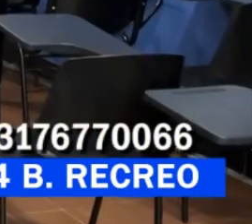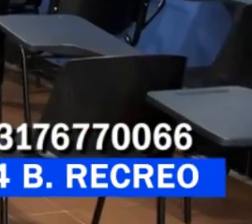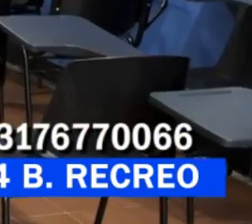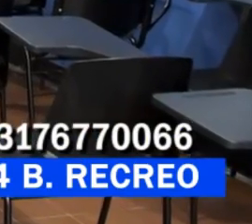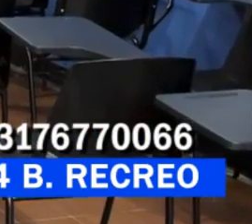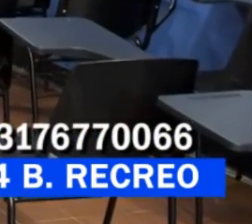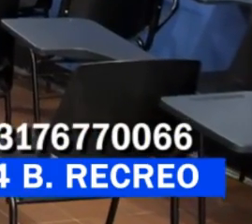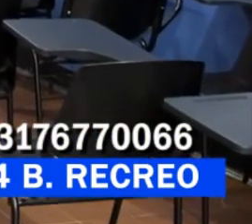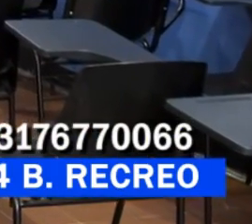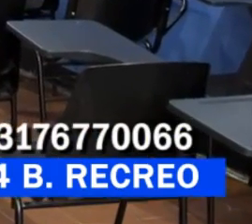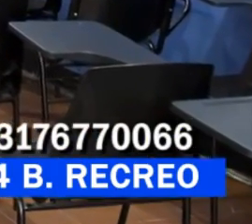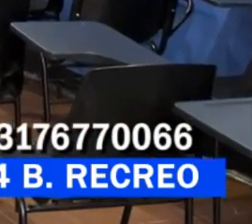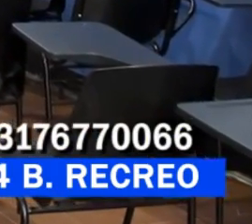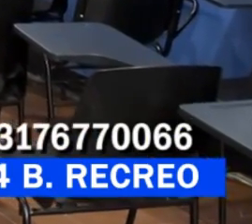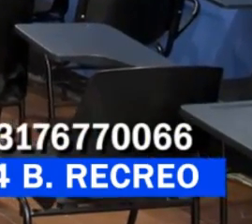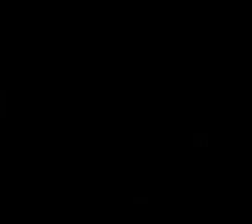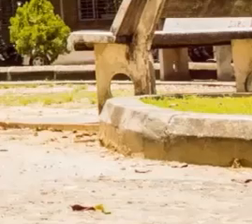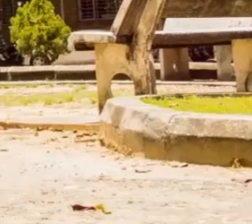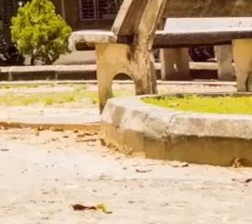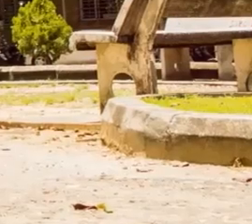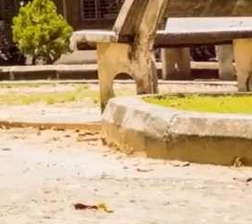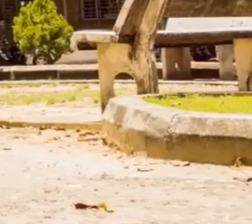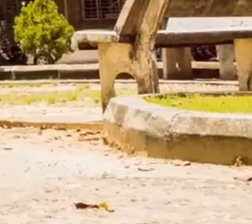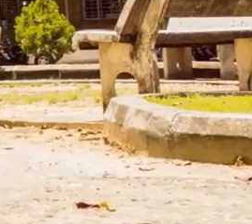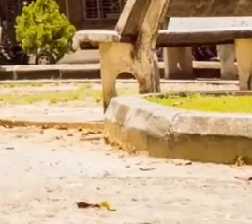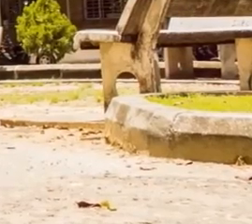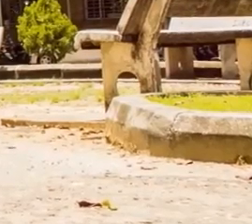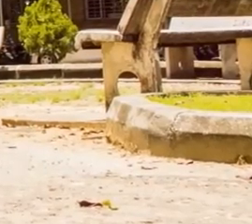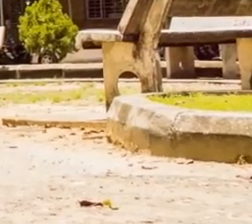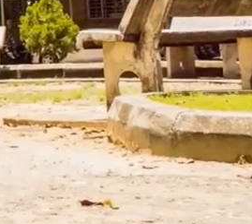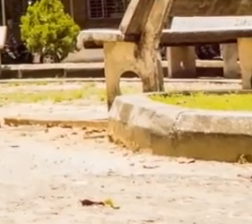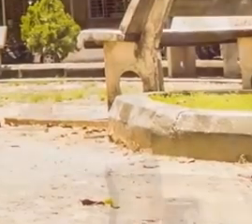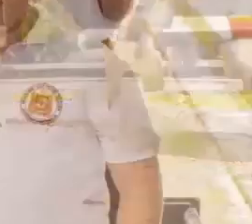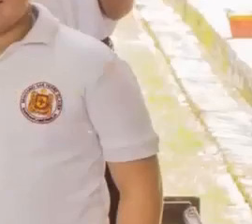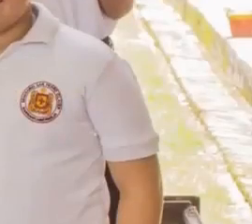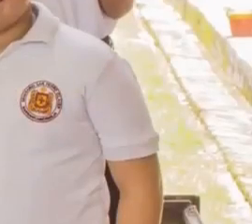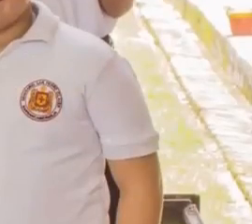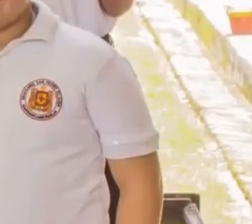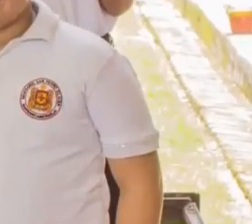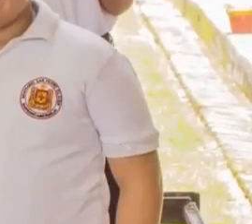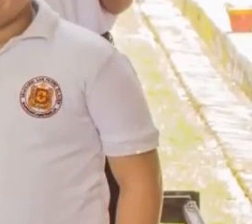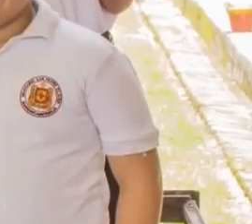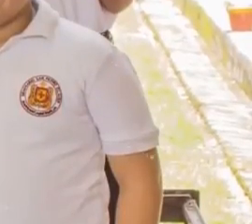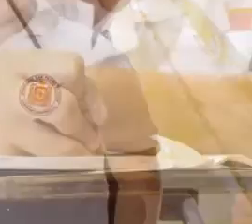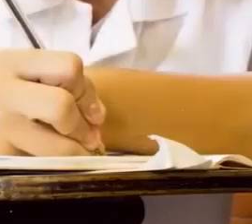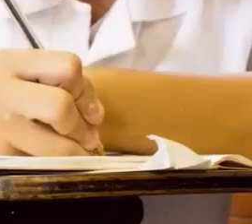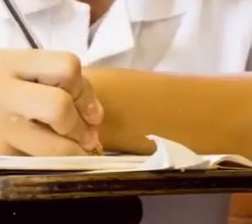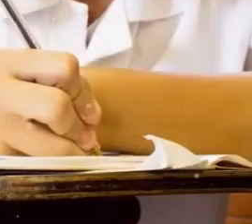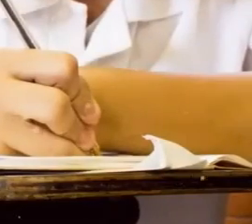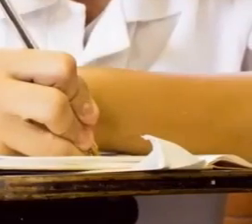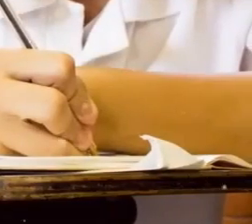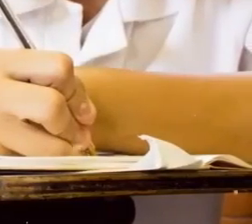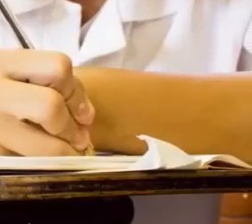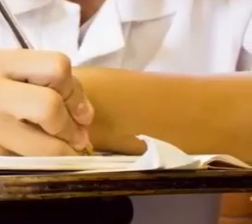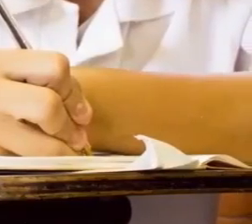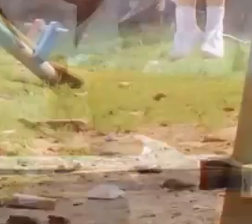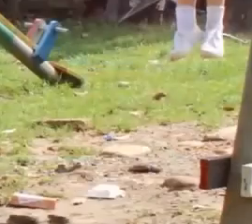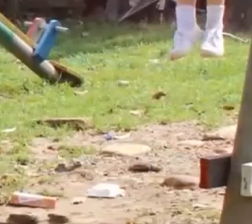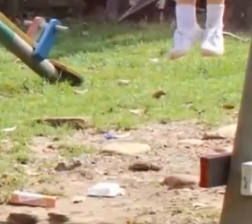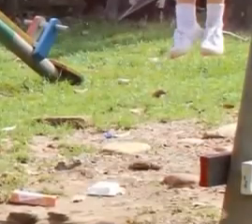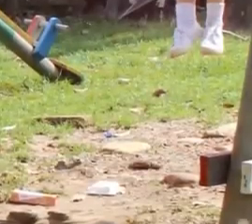número 4634, Barrio Recreo. Seminario San Pedro Claver. Formación en principios y valores